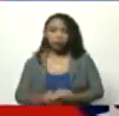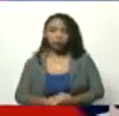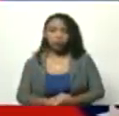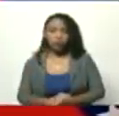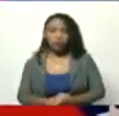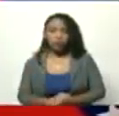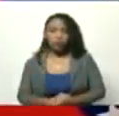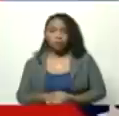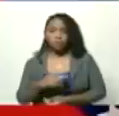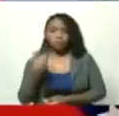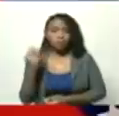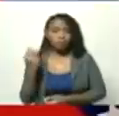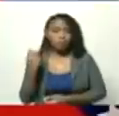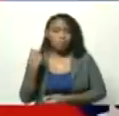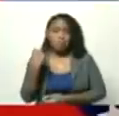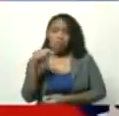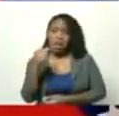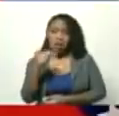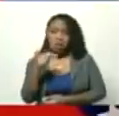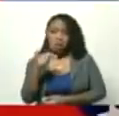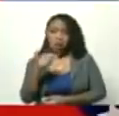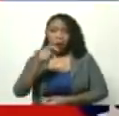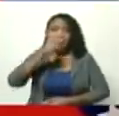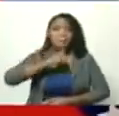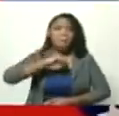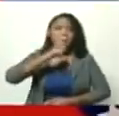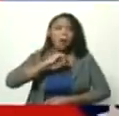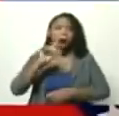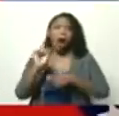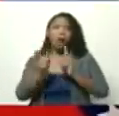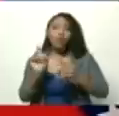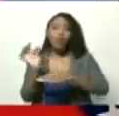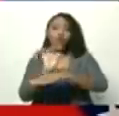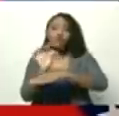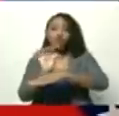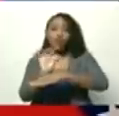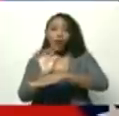ni mucho menos vamos a tolerar funcionarios